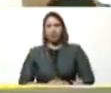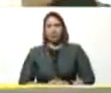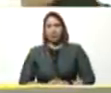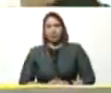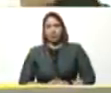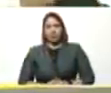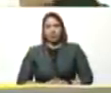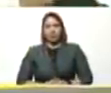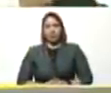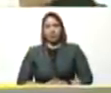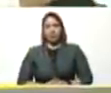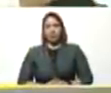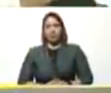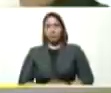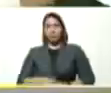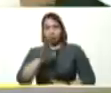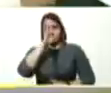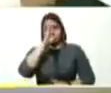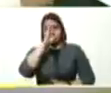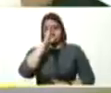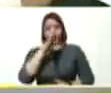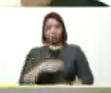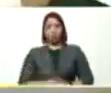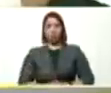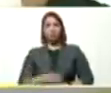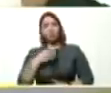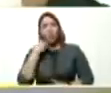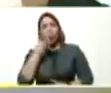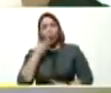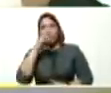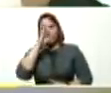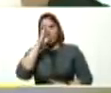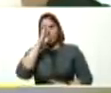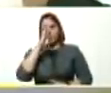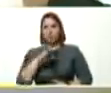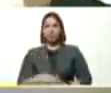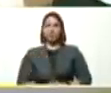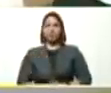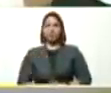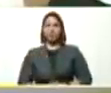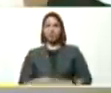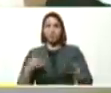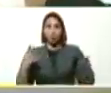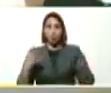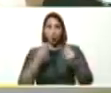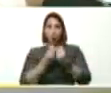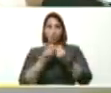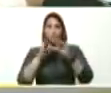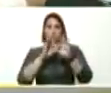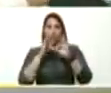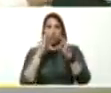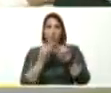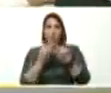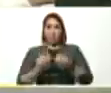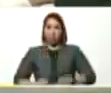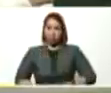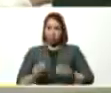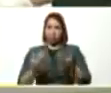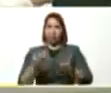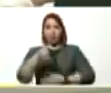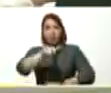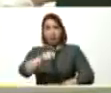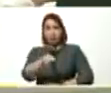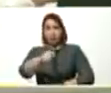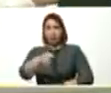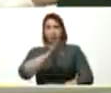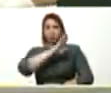Arboleda, barinesa, joven barinesa, que junto a su familia recibe la llave